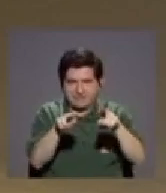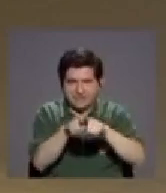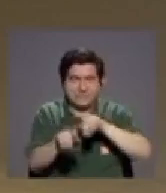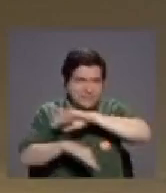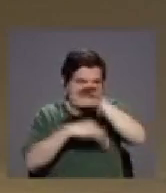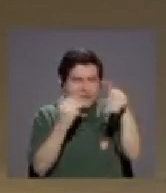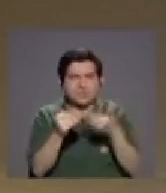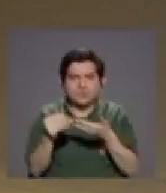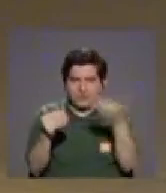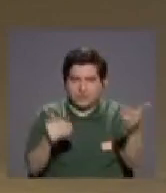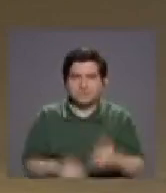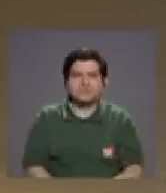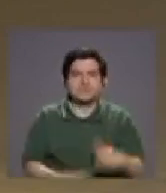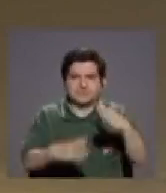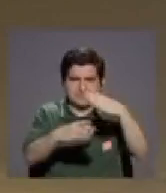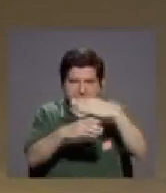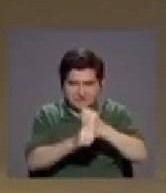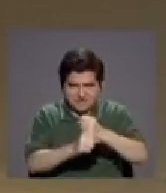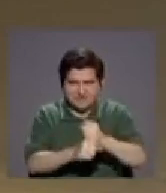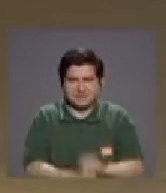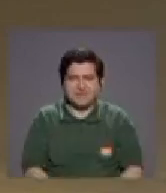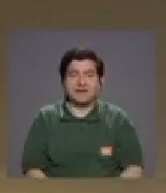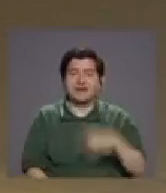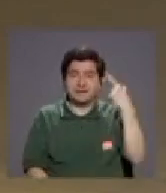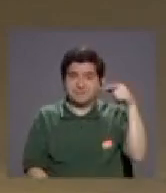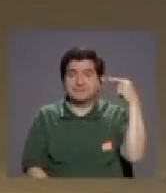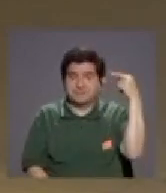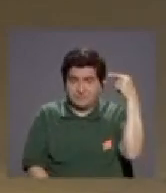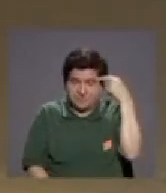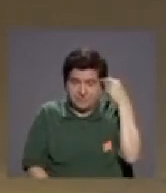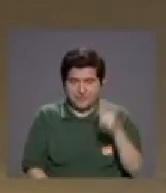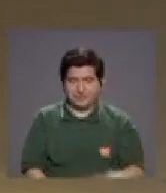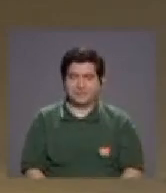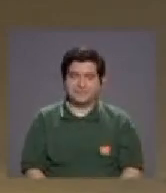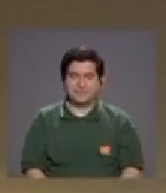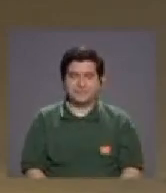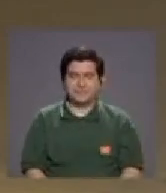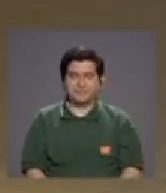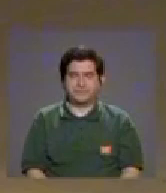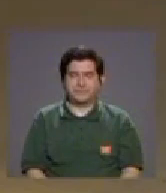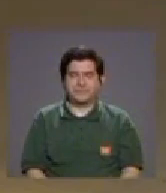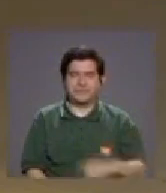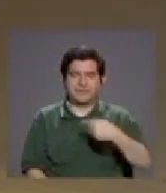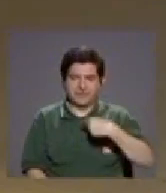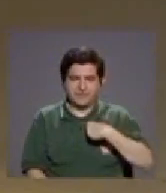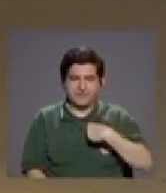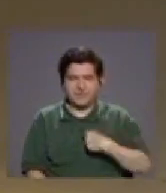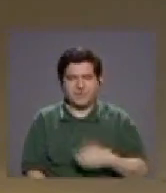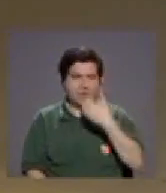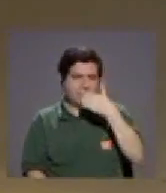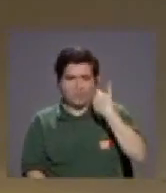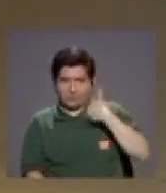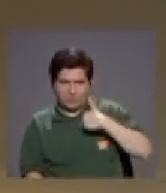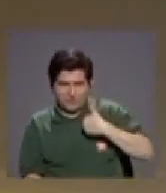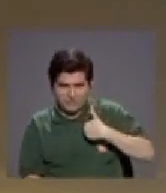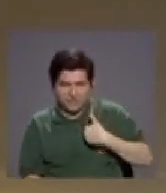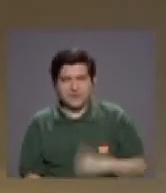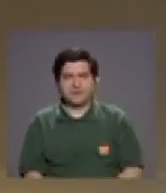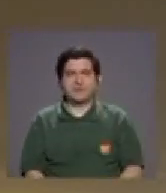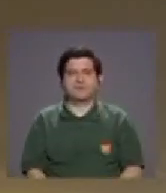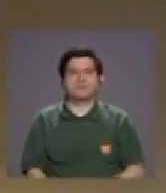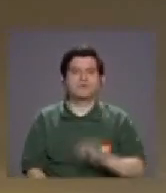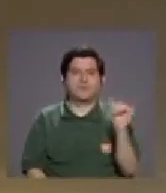todas las cosas que hace el Estado. Tengo el privilegio, yo y